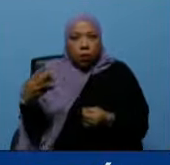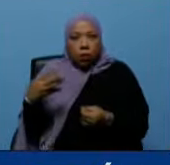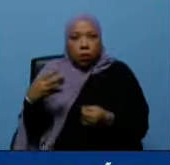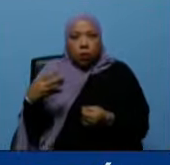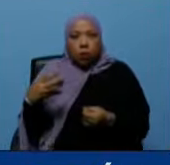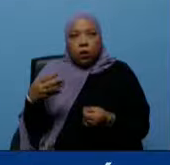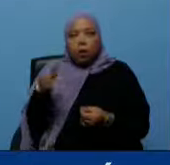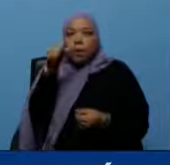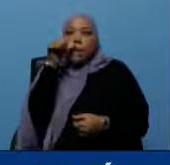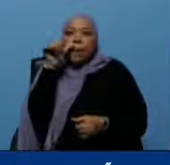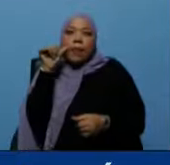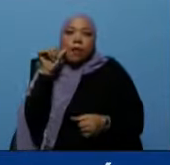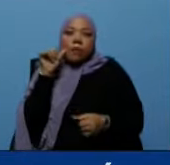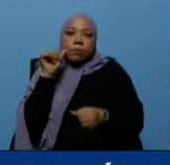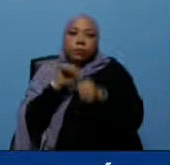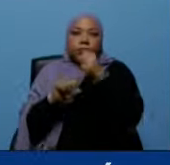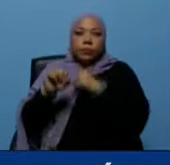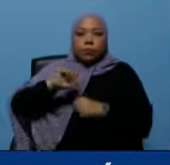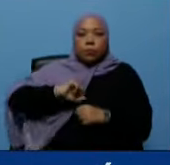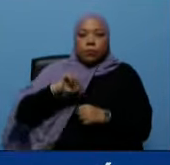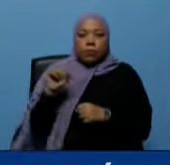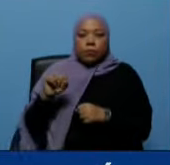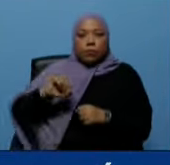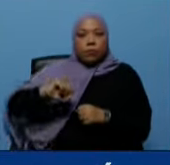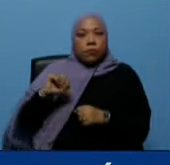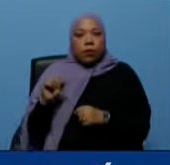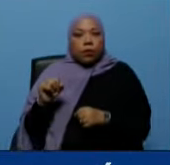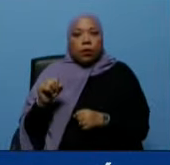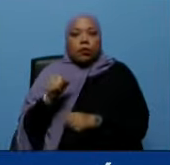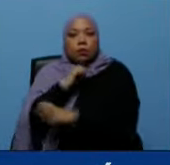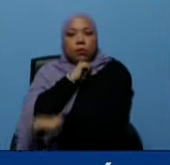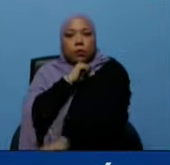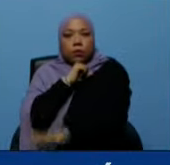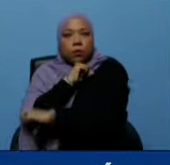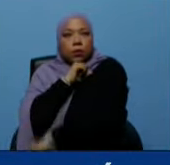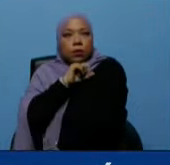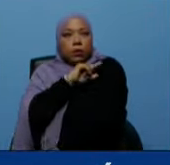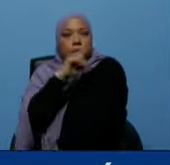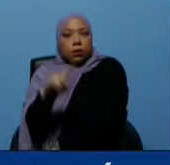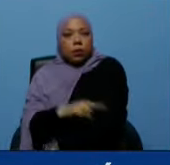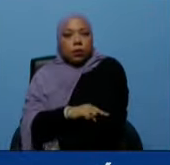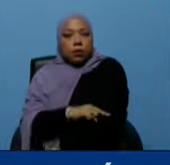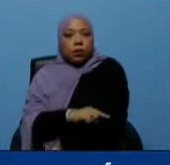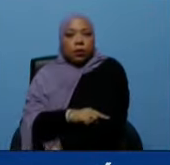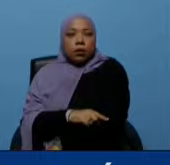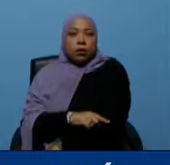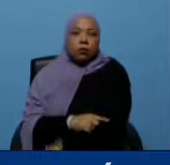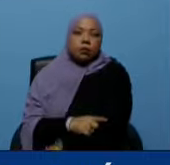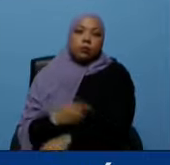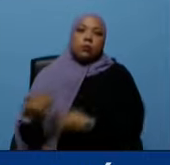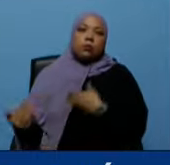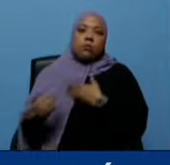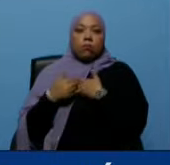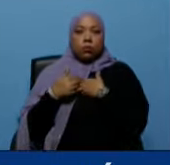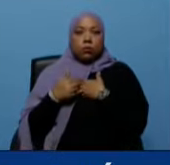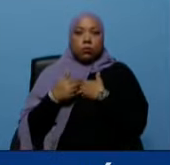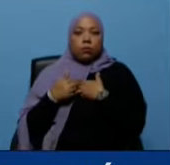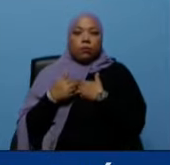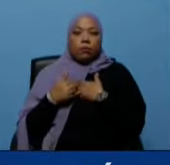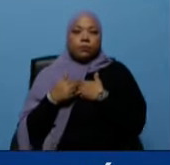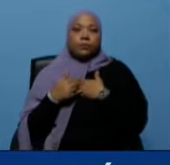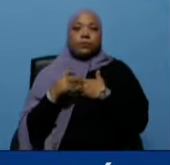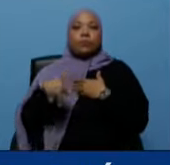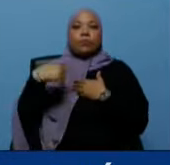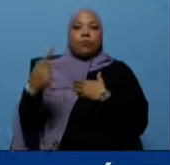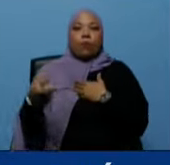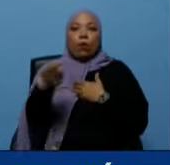los malandros, los delincuentes, los fascistas. Ya se creían con el poder en la mano. Y del ataque, después pasaban a